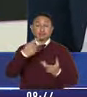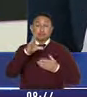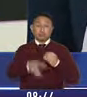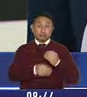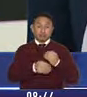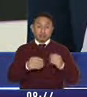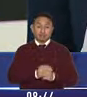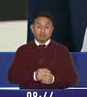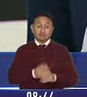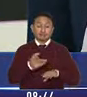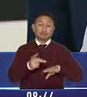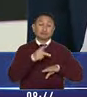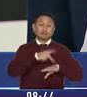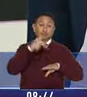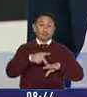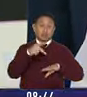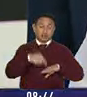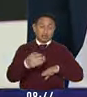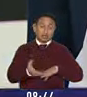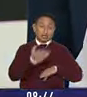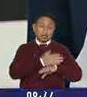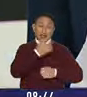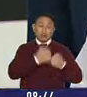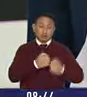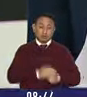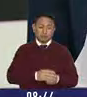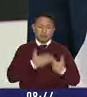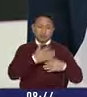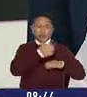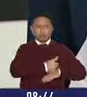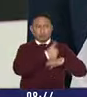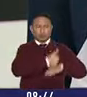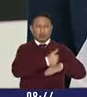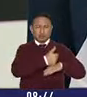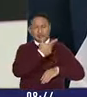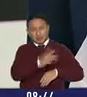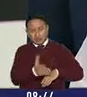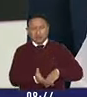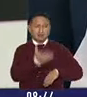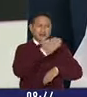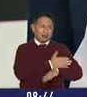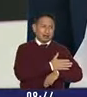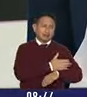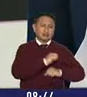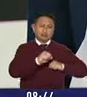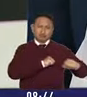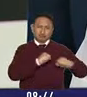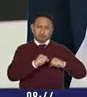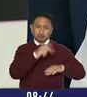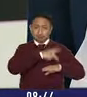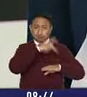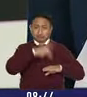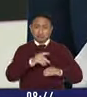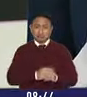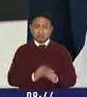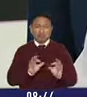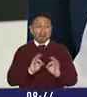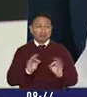la vieja Pichincha queremos dejar atrás. Ya estuvieron de autoridades, ya estuvieron trabajando para la provincia de